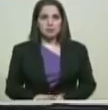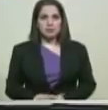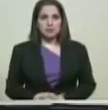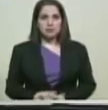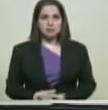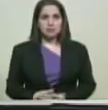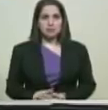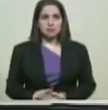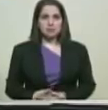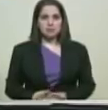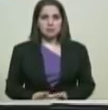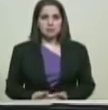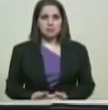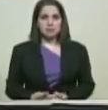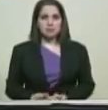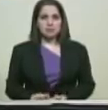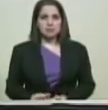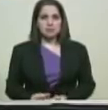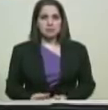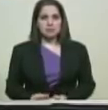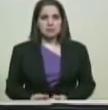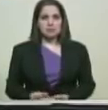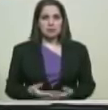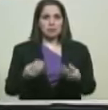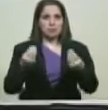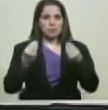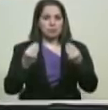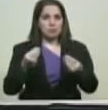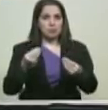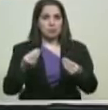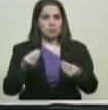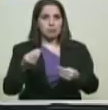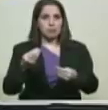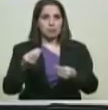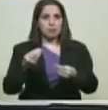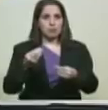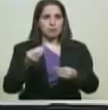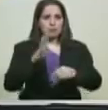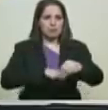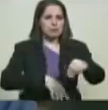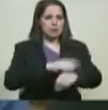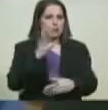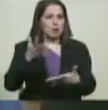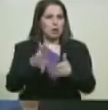Bueno, y en cualquier... Es como el Barcelona, pues, que casi va a quedar campeón invicto.